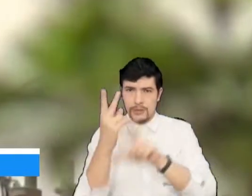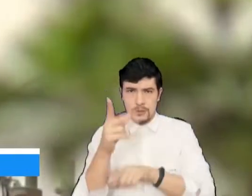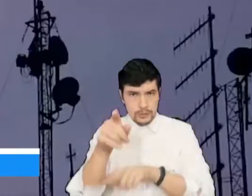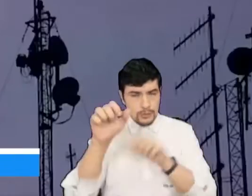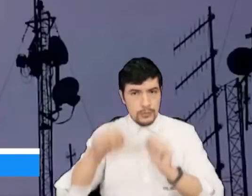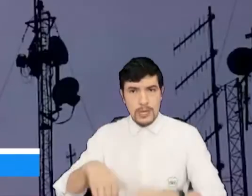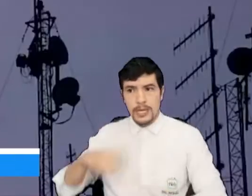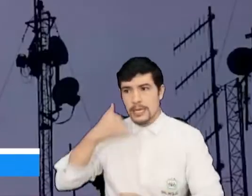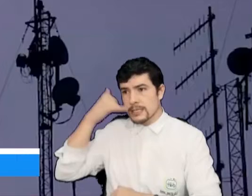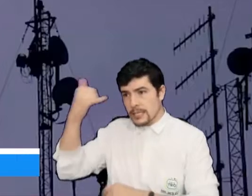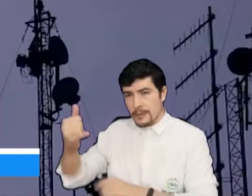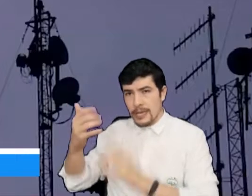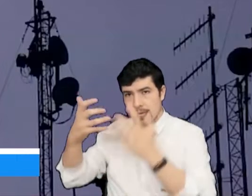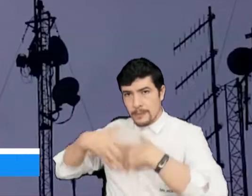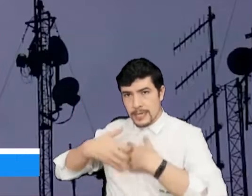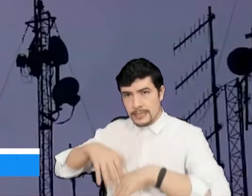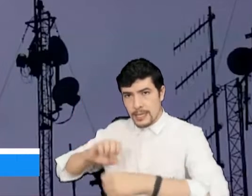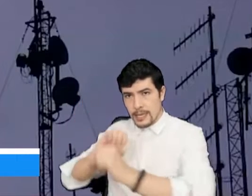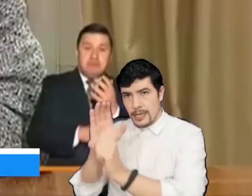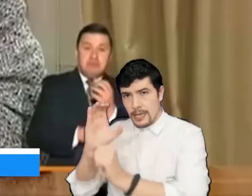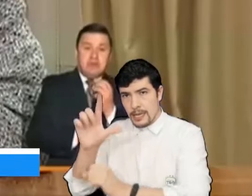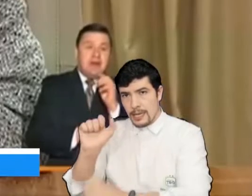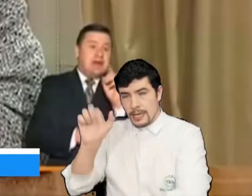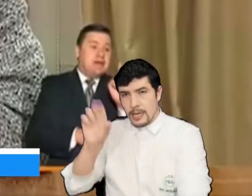Claro, que es el